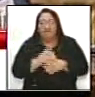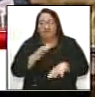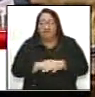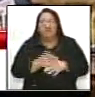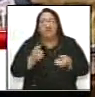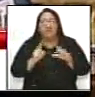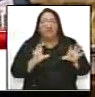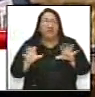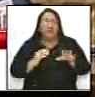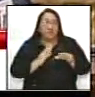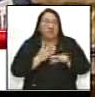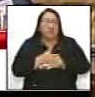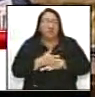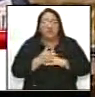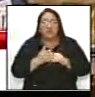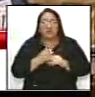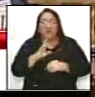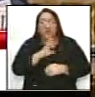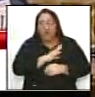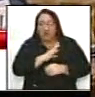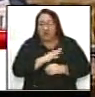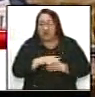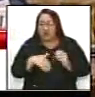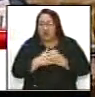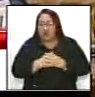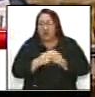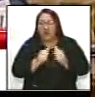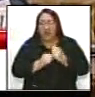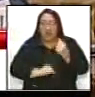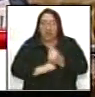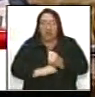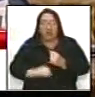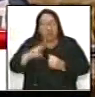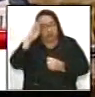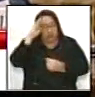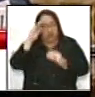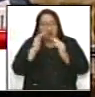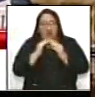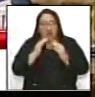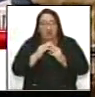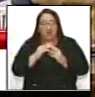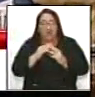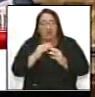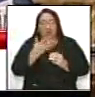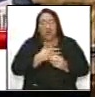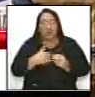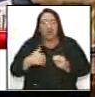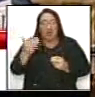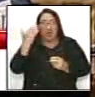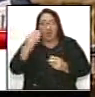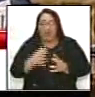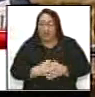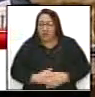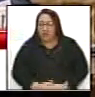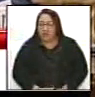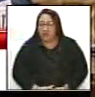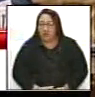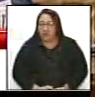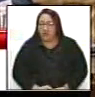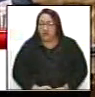intervención fiscal con el apoyo policial en la casa del presidente Hernán García. Así que